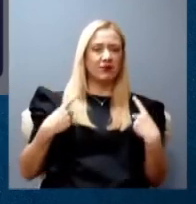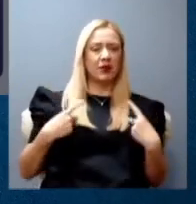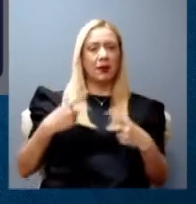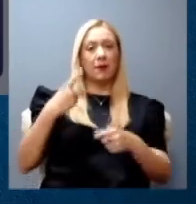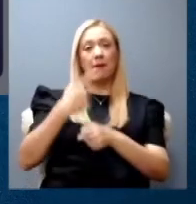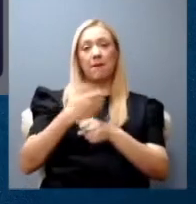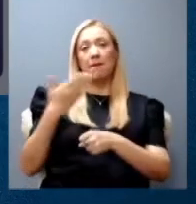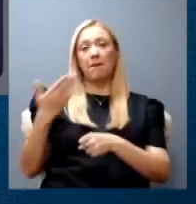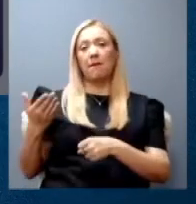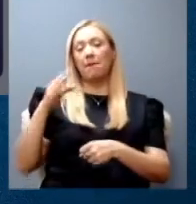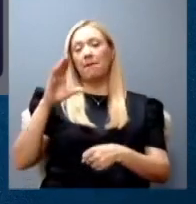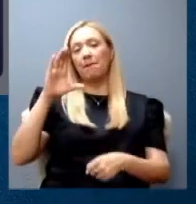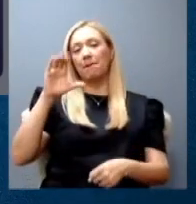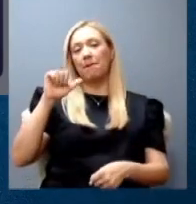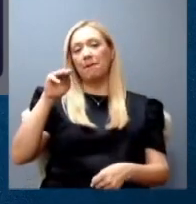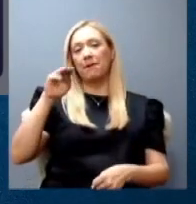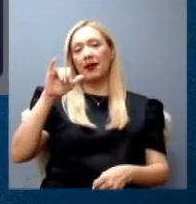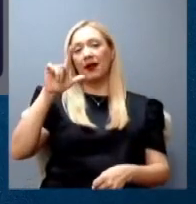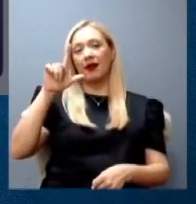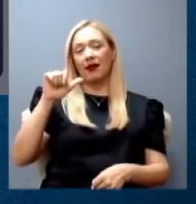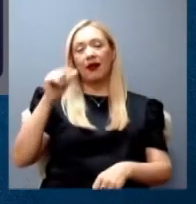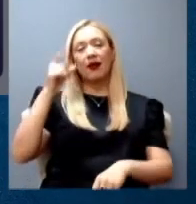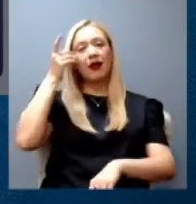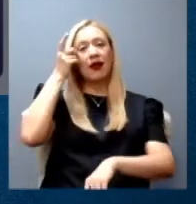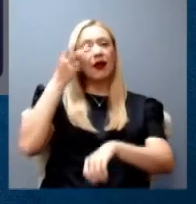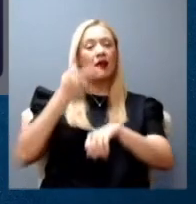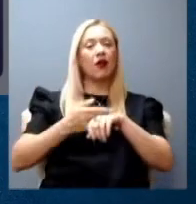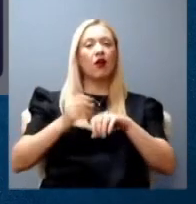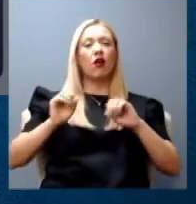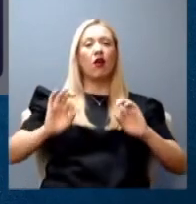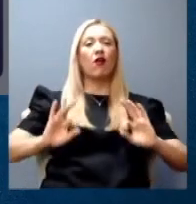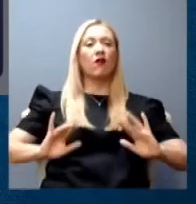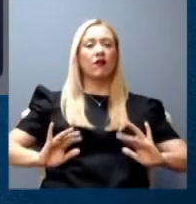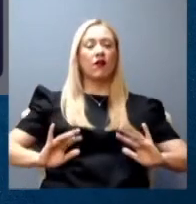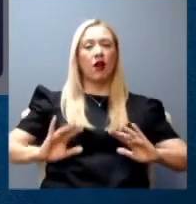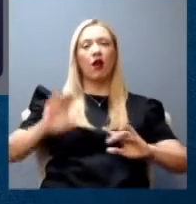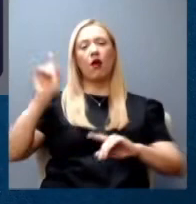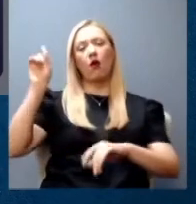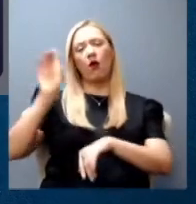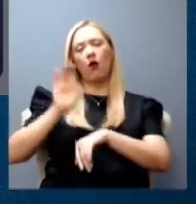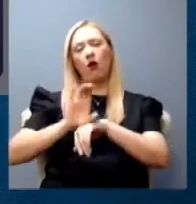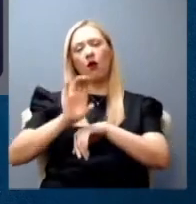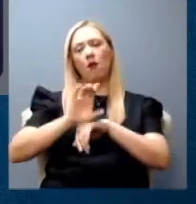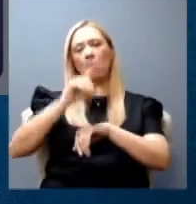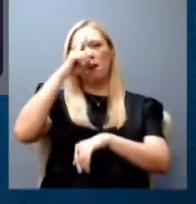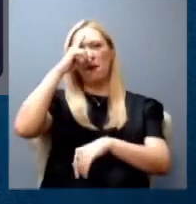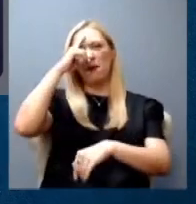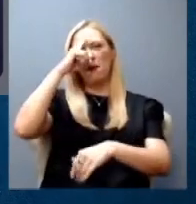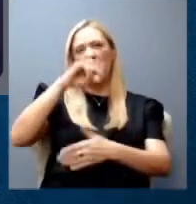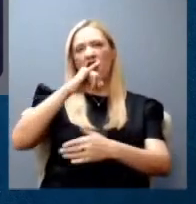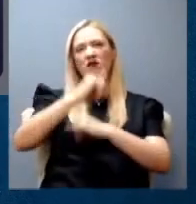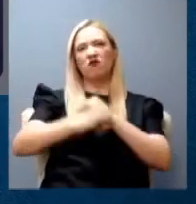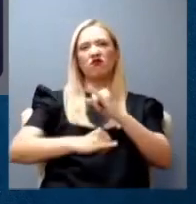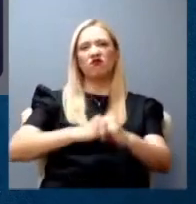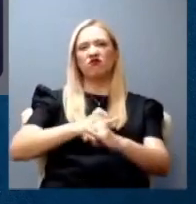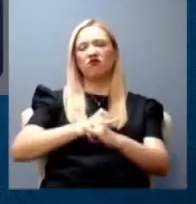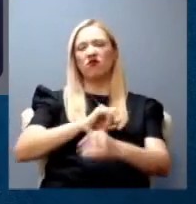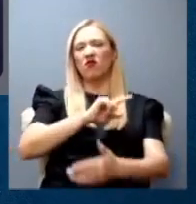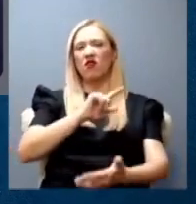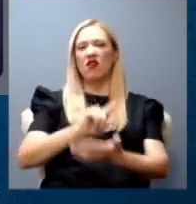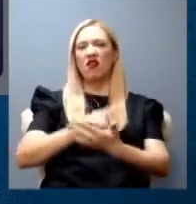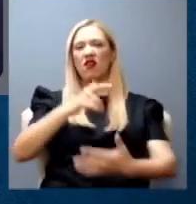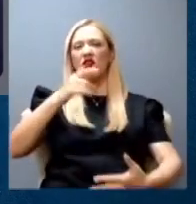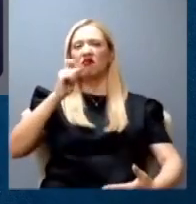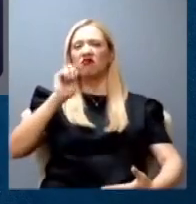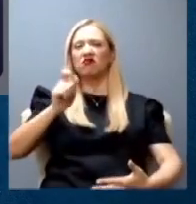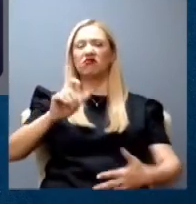Camila Moreno, directora de la oficina en Colombia del Centro Internacional para la Justicia Transicional. Tiene experiencia en instituciones públicas tales